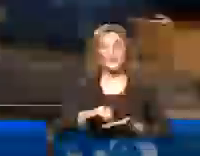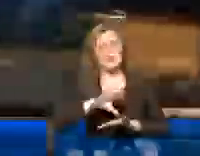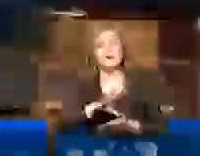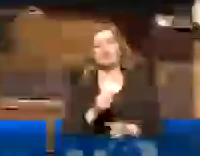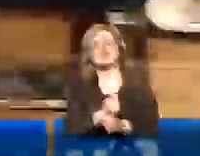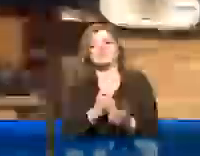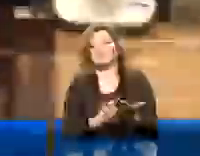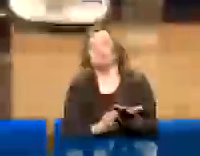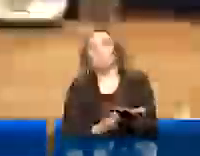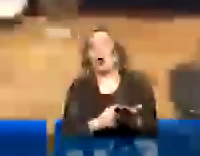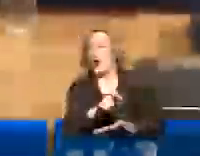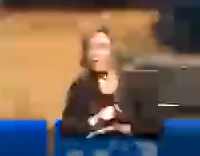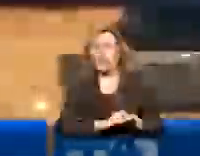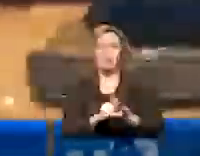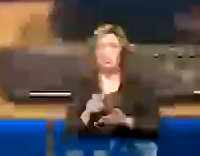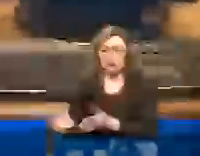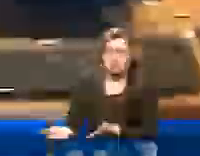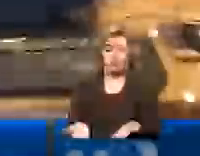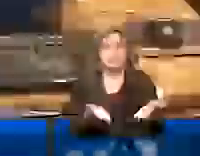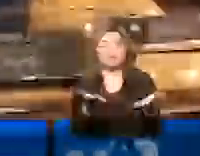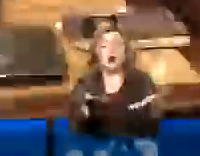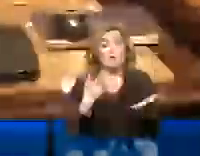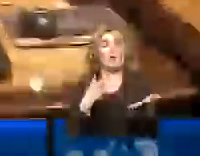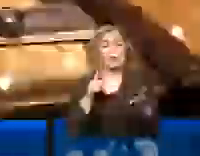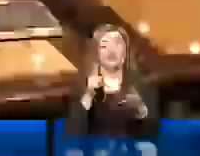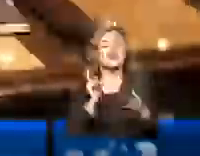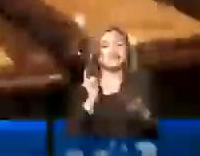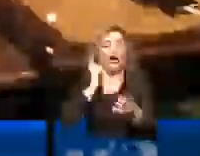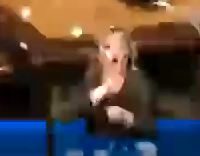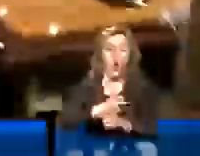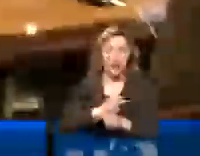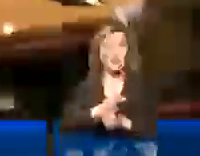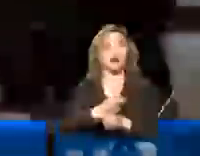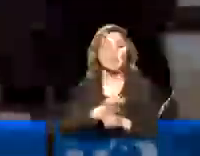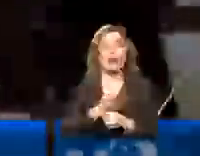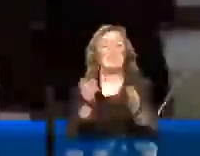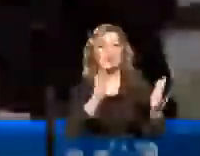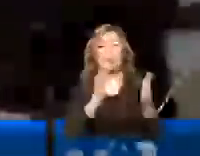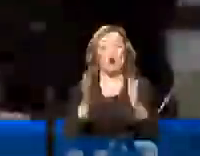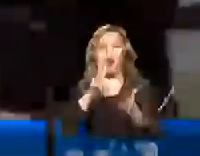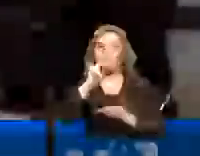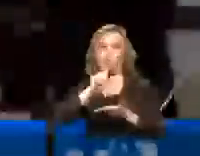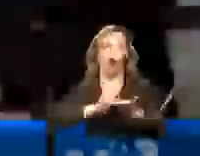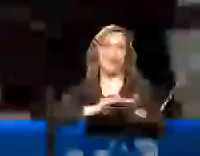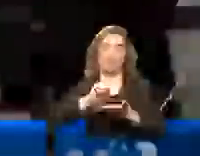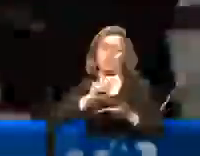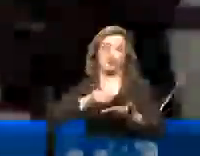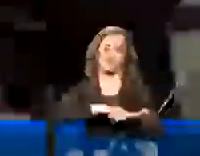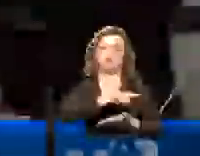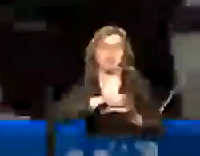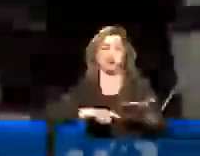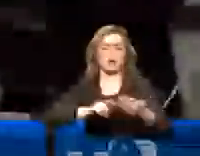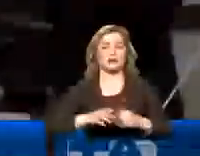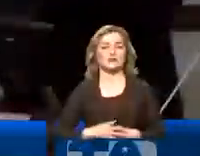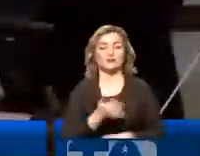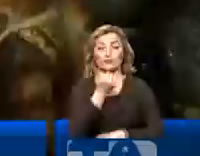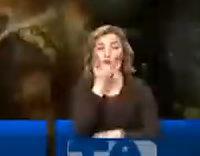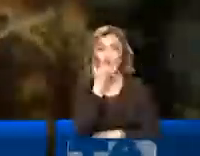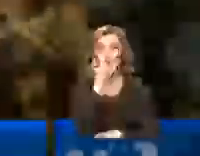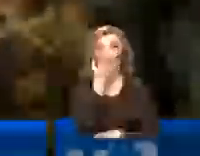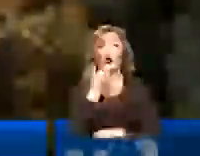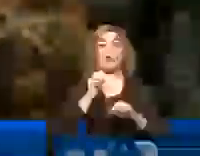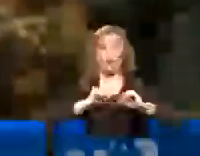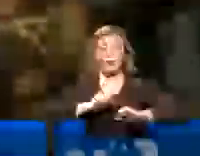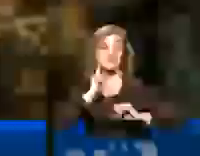es dar paso al allanamiento de la disposición transitoria que no logró ratificarse. Ahora ese error de procedimiento parlamentario podría